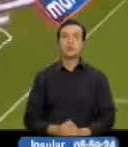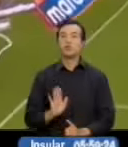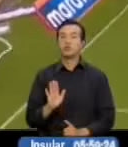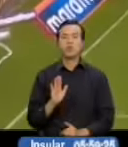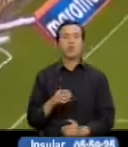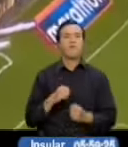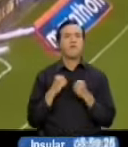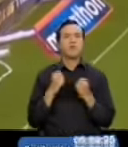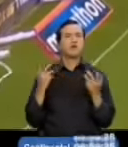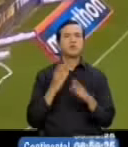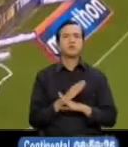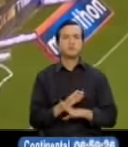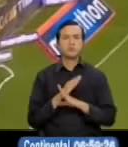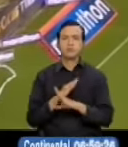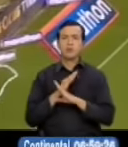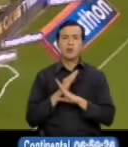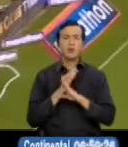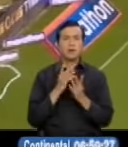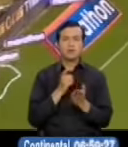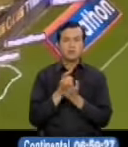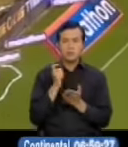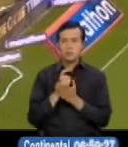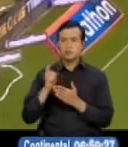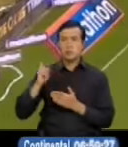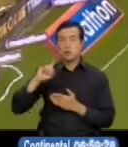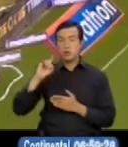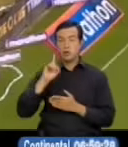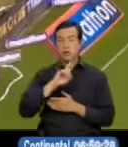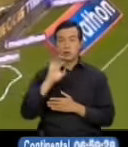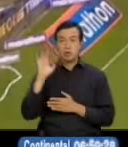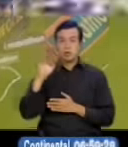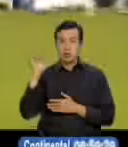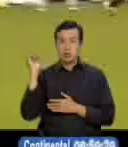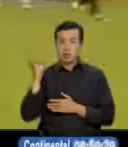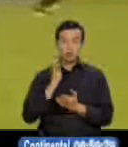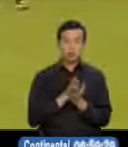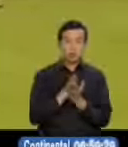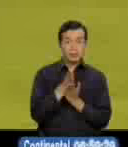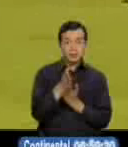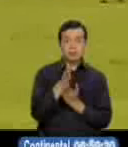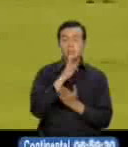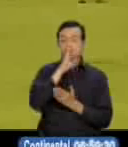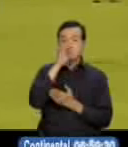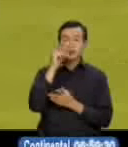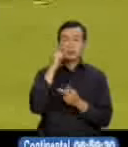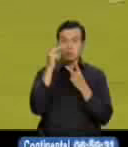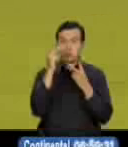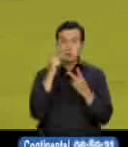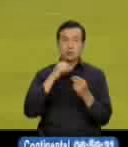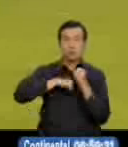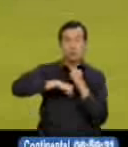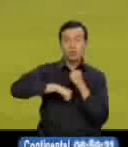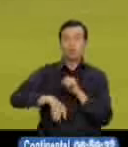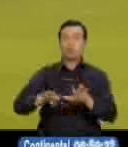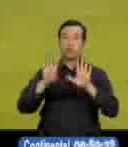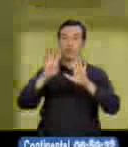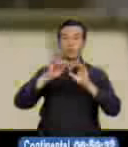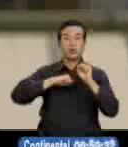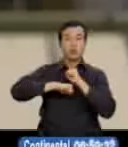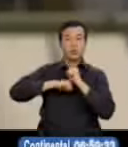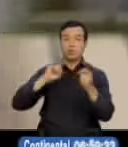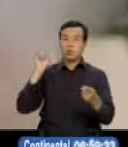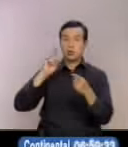principal fortaleza es el desborde ofensivo, tanto por el carril derecho como por el centro. Se proyecta constantemente al área y ha marcado 9 goles hasta el